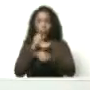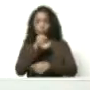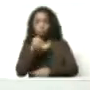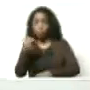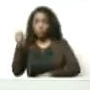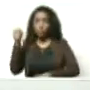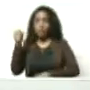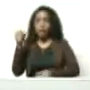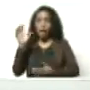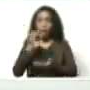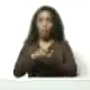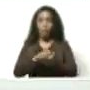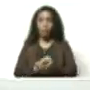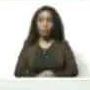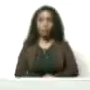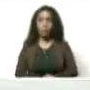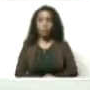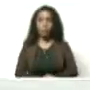aragua